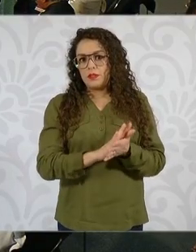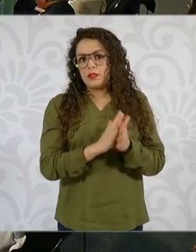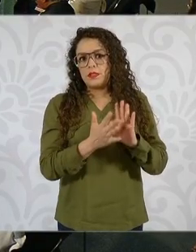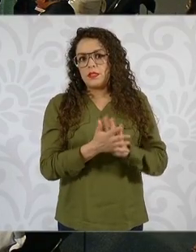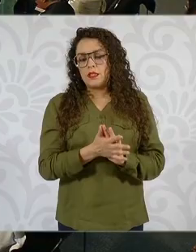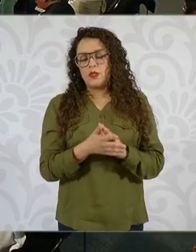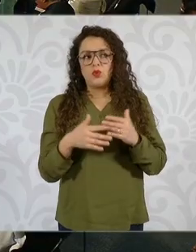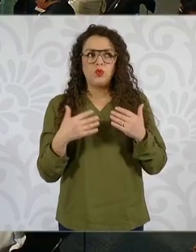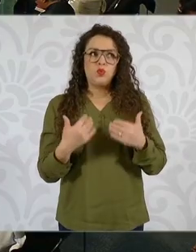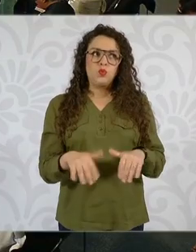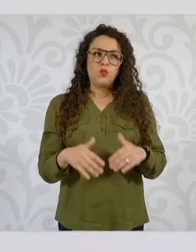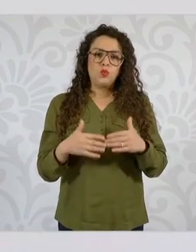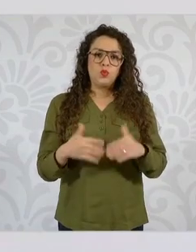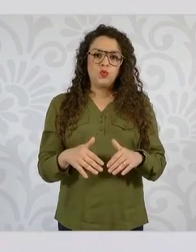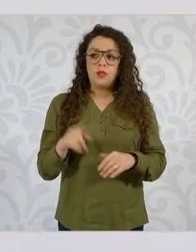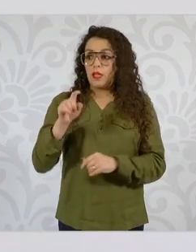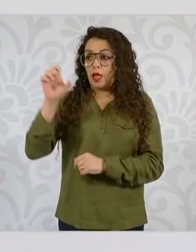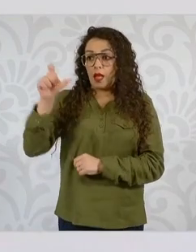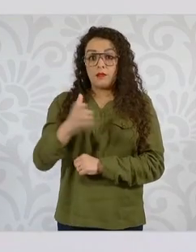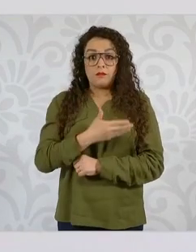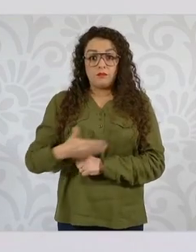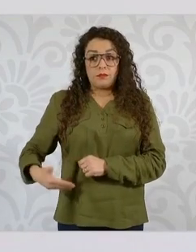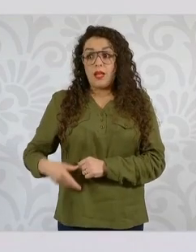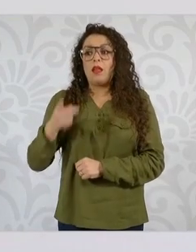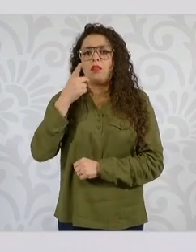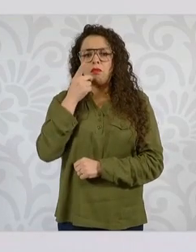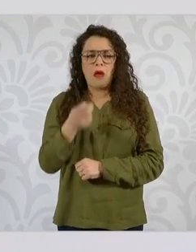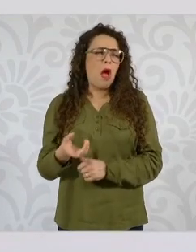el expresidente que dice que lo volvería a hacer